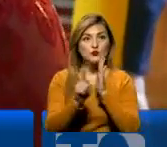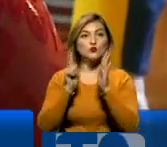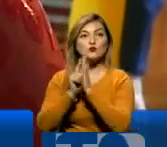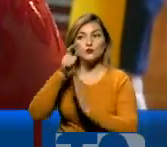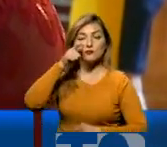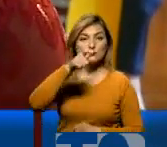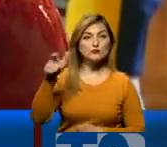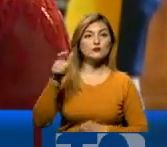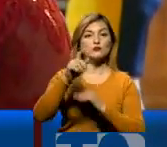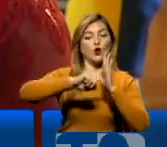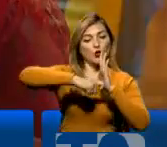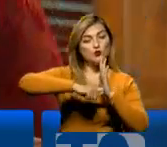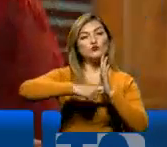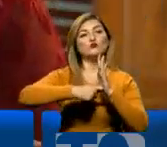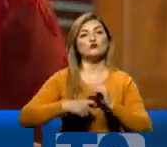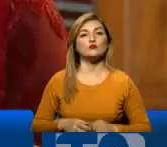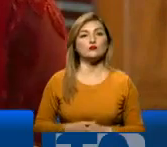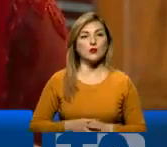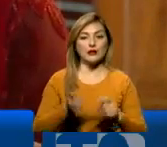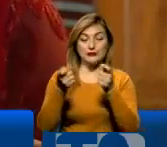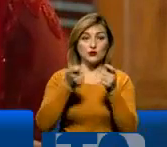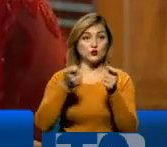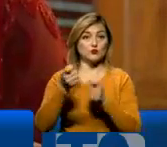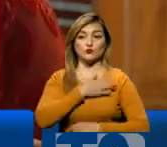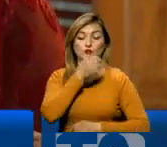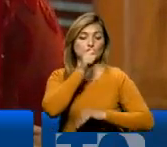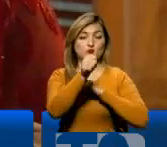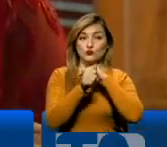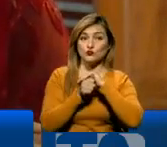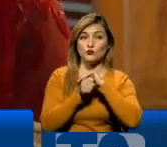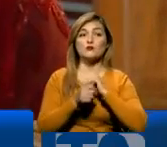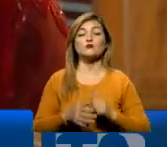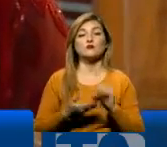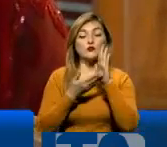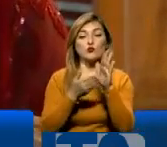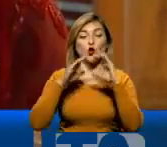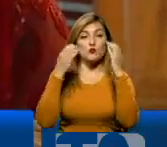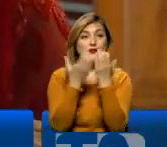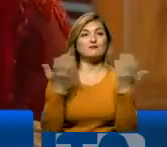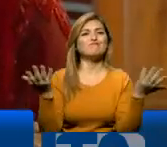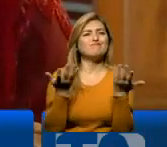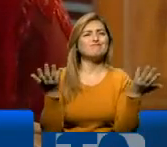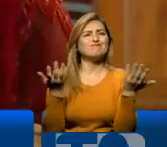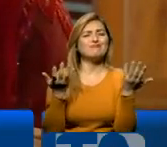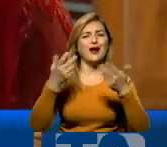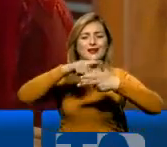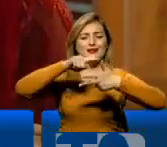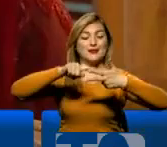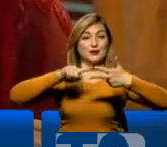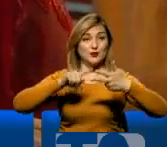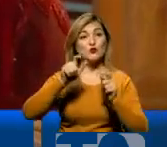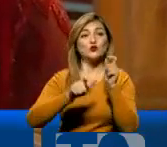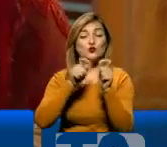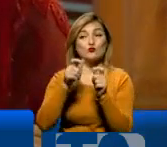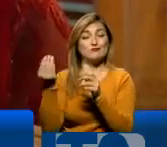en Fiscalía, en Contraloría, que sea el caso. Se manejan con total confidencialidad. Incluso hay un comité formado solamente por 3 personas, en